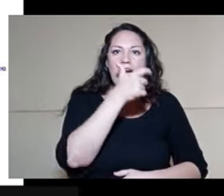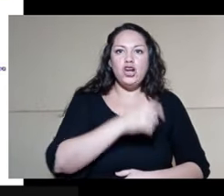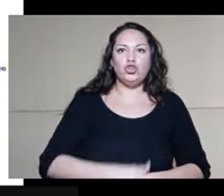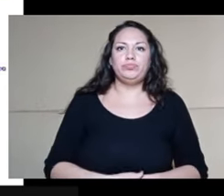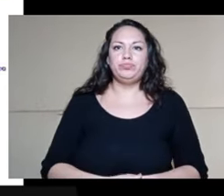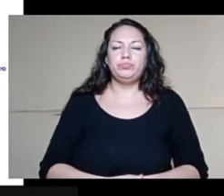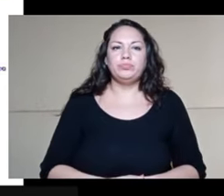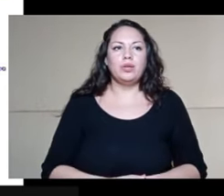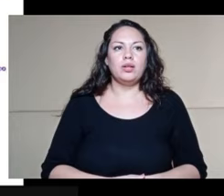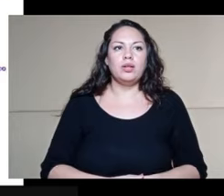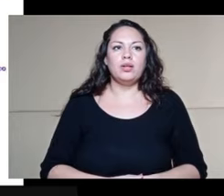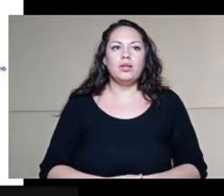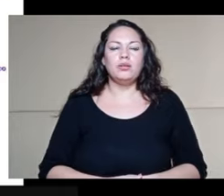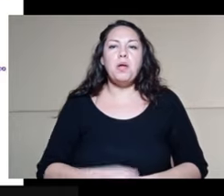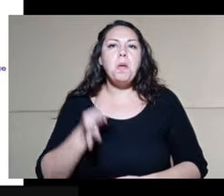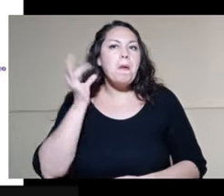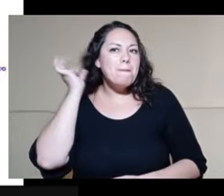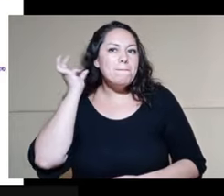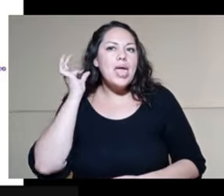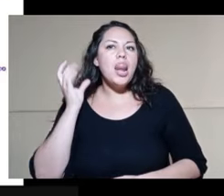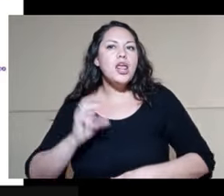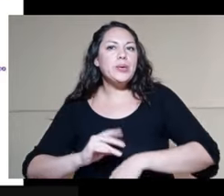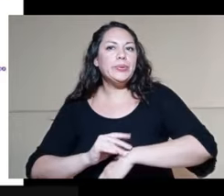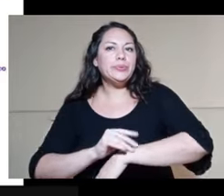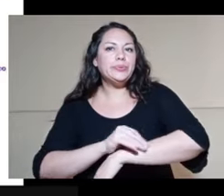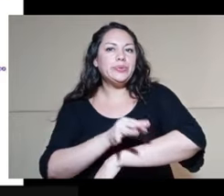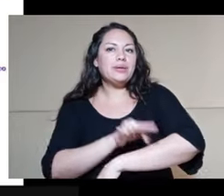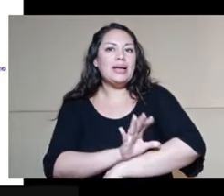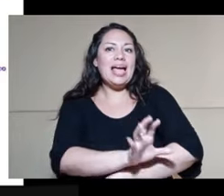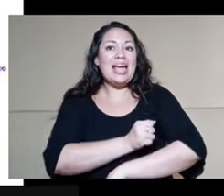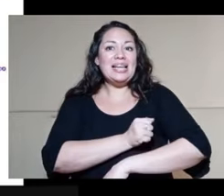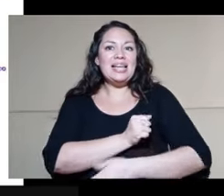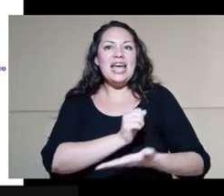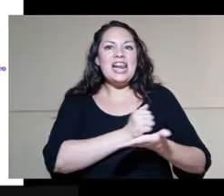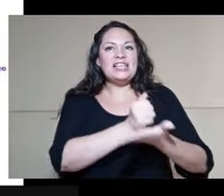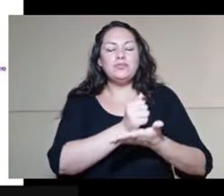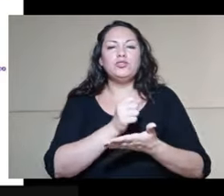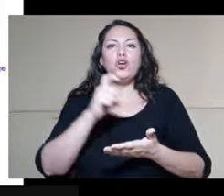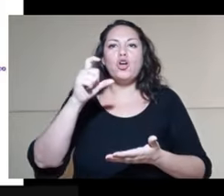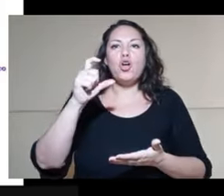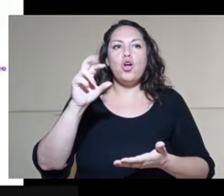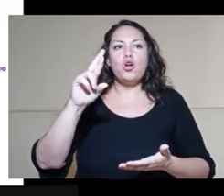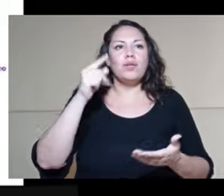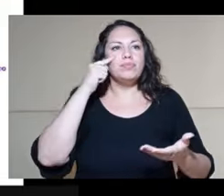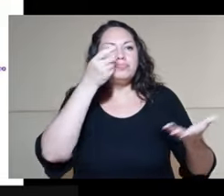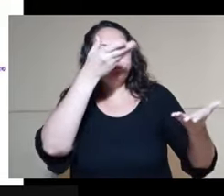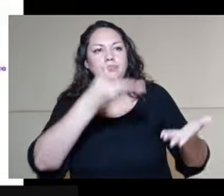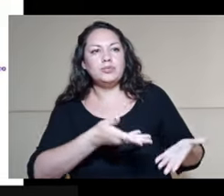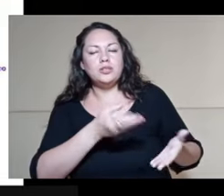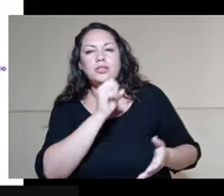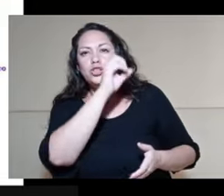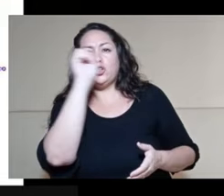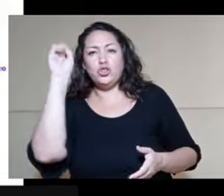Bien, fíjense acá lo tienen, ¿ven? Terminación del folículo piloso, que es el receptor, ¿ah? O corpúsculo de Pacini, o corpúsculo